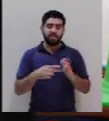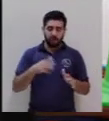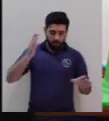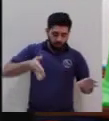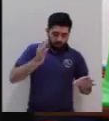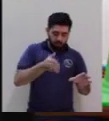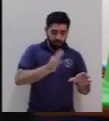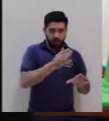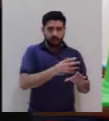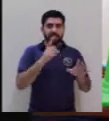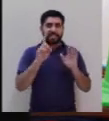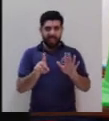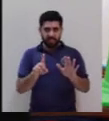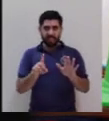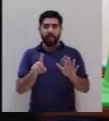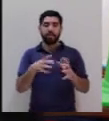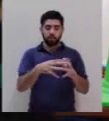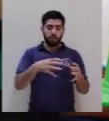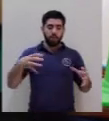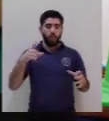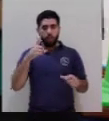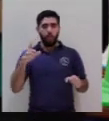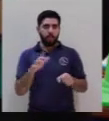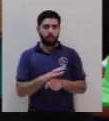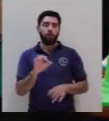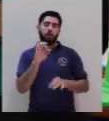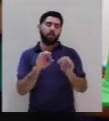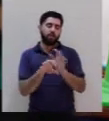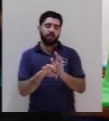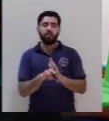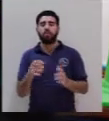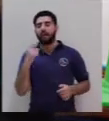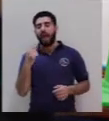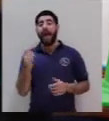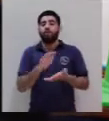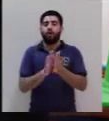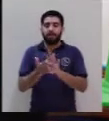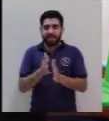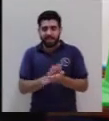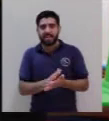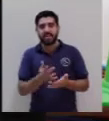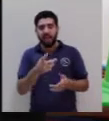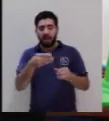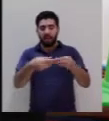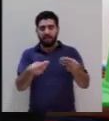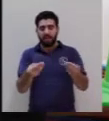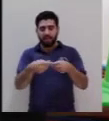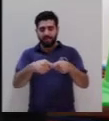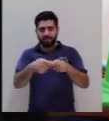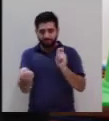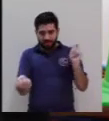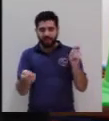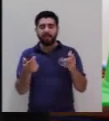6 partes tu tira completa. Podría ser en tortilla o en frutas, sí, o verduras. Al partir las